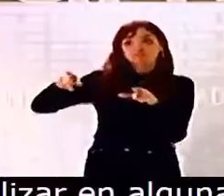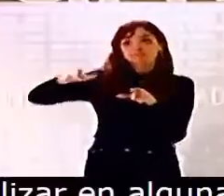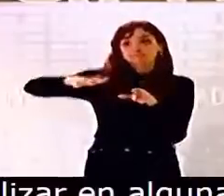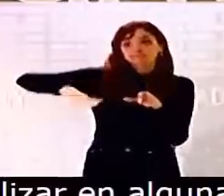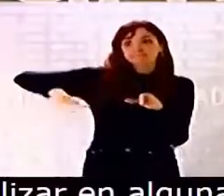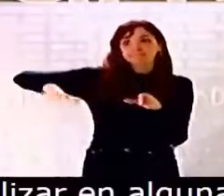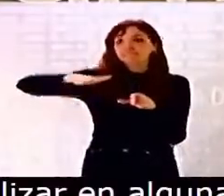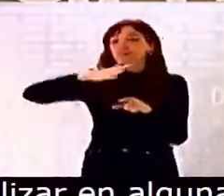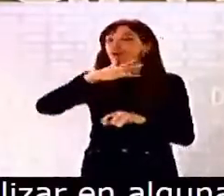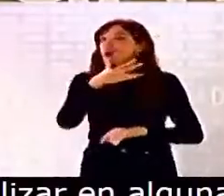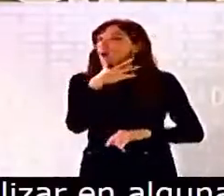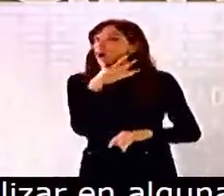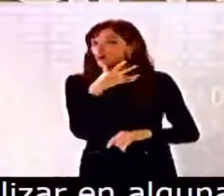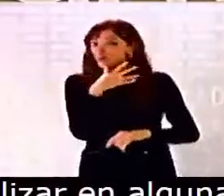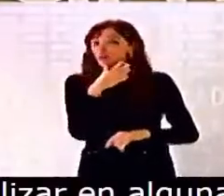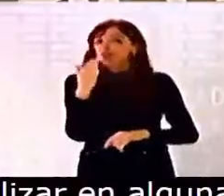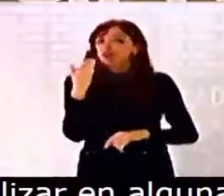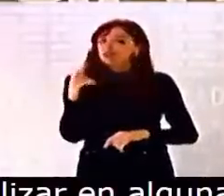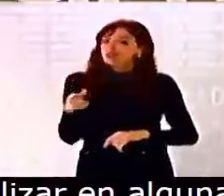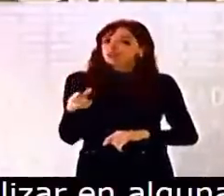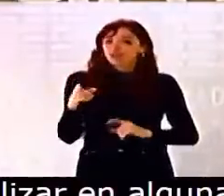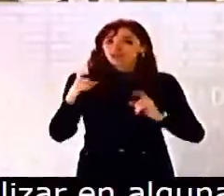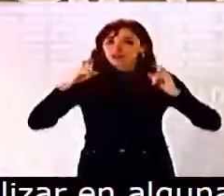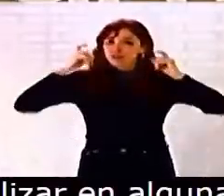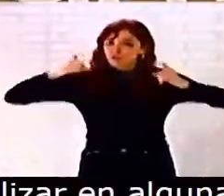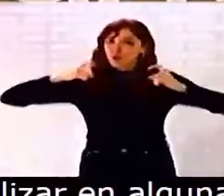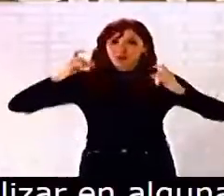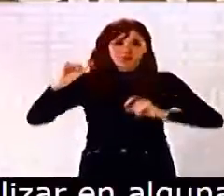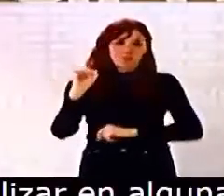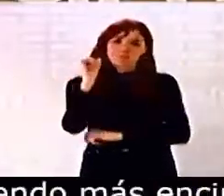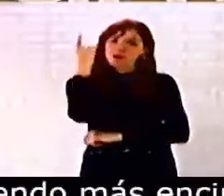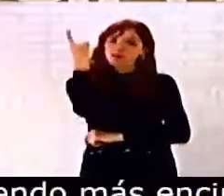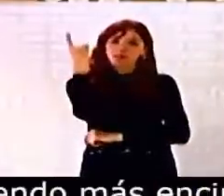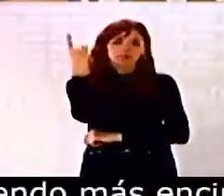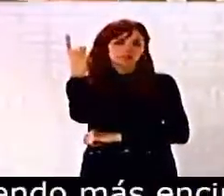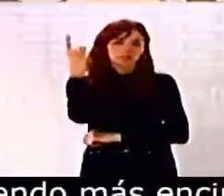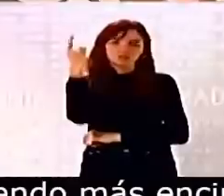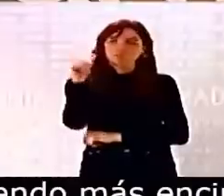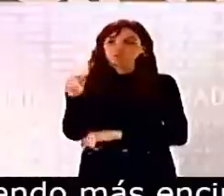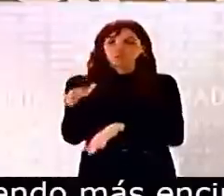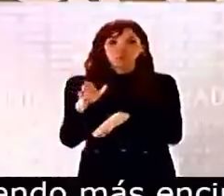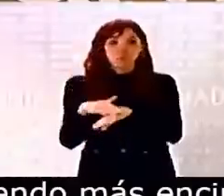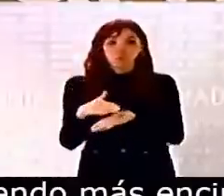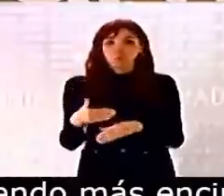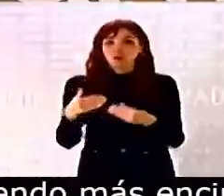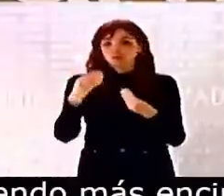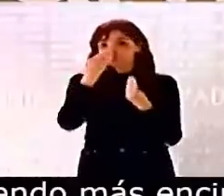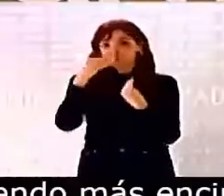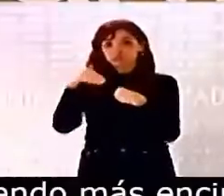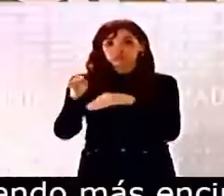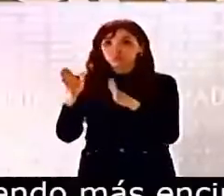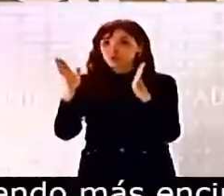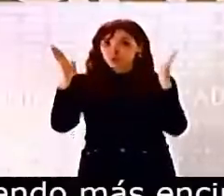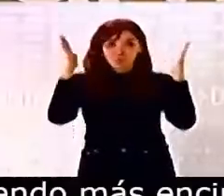que ahora mismo está poniendo más encima de la mesa, sin ser culpable de los contagios,